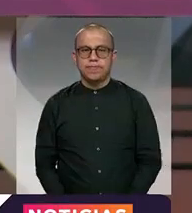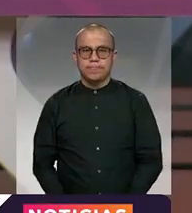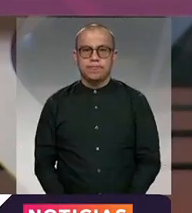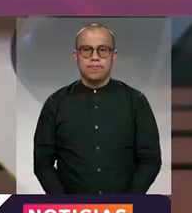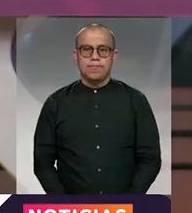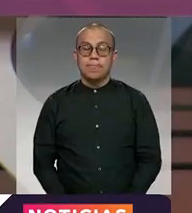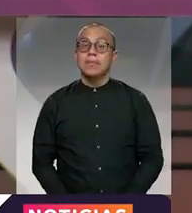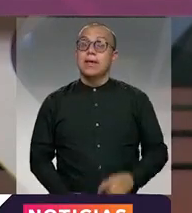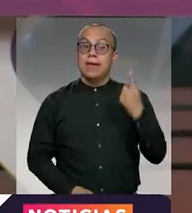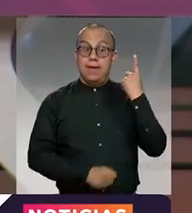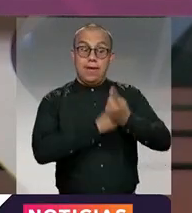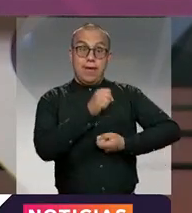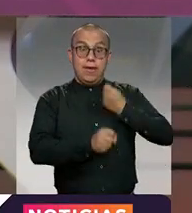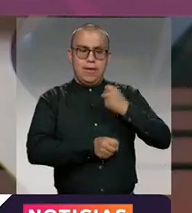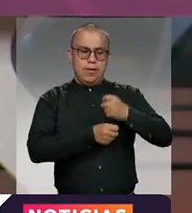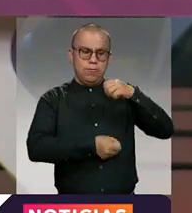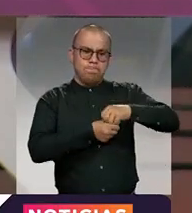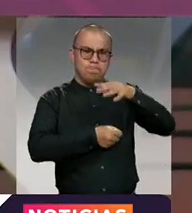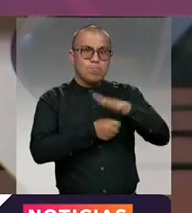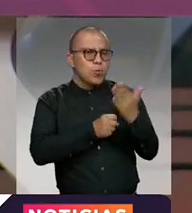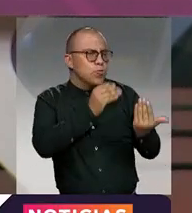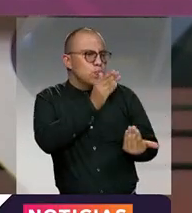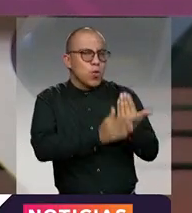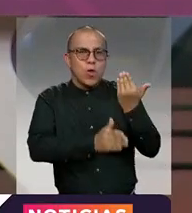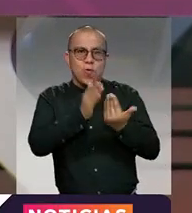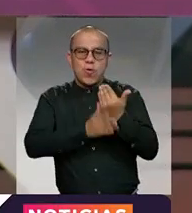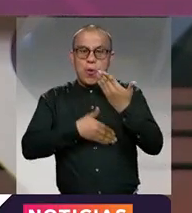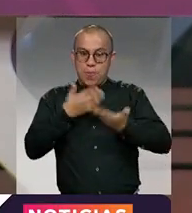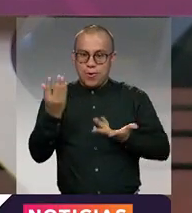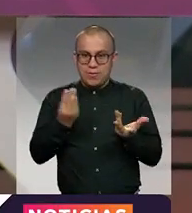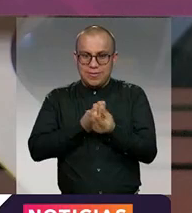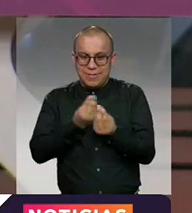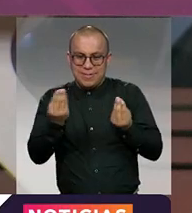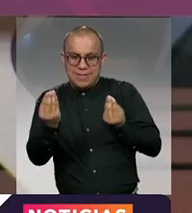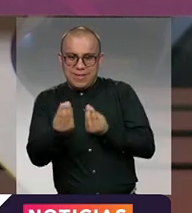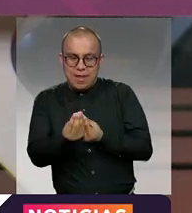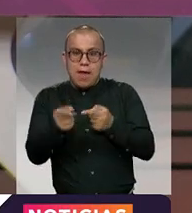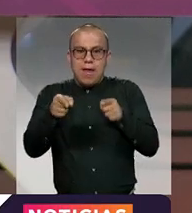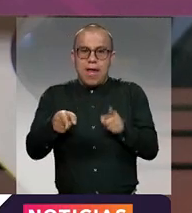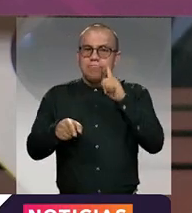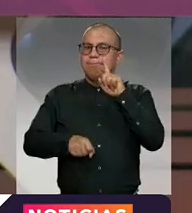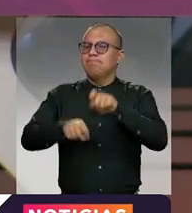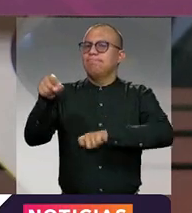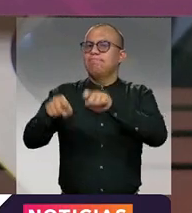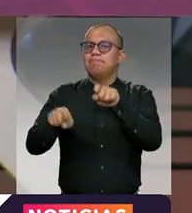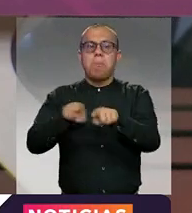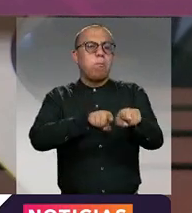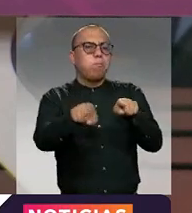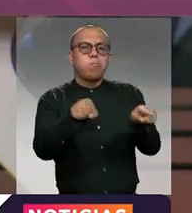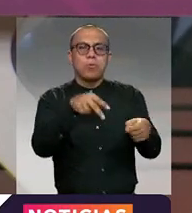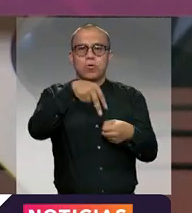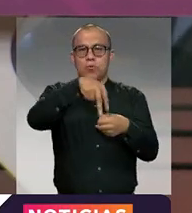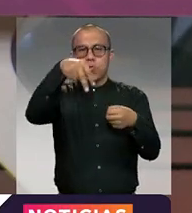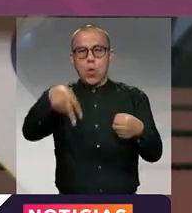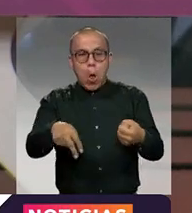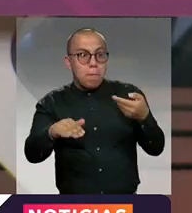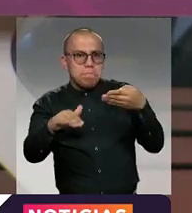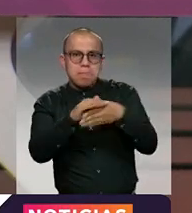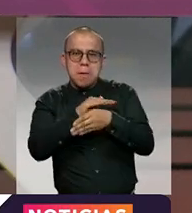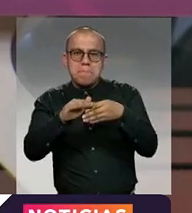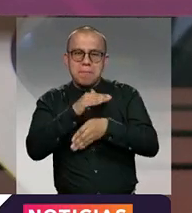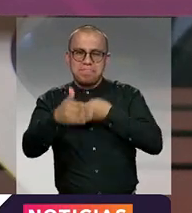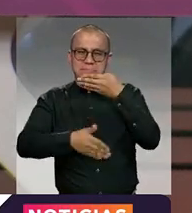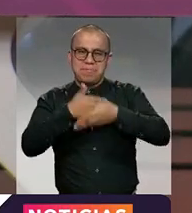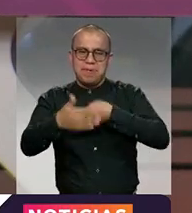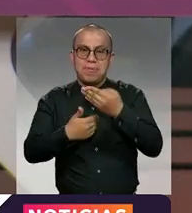Y este año el distrito busca innovar en el pico y placa solidario para darle más posibilidades a la ciudadanía de acceder a este programa